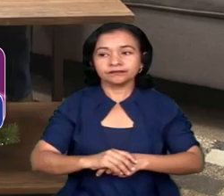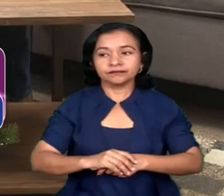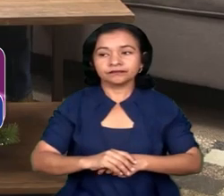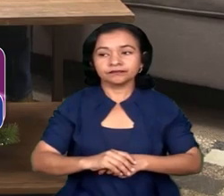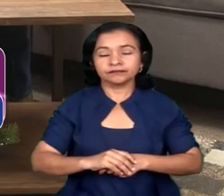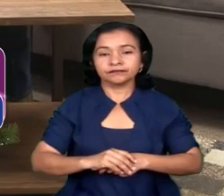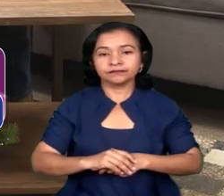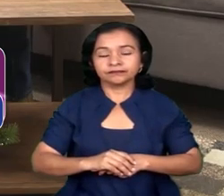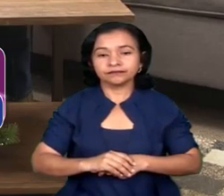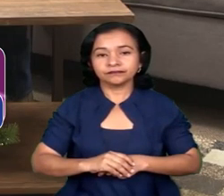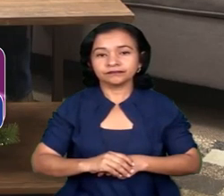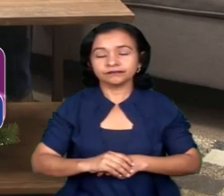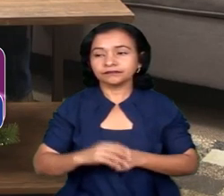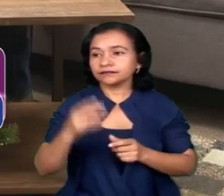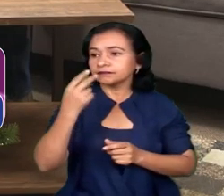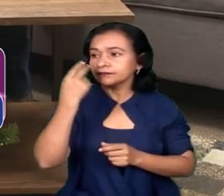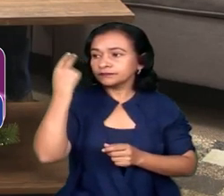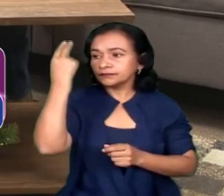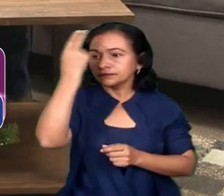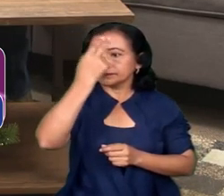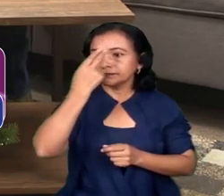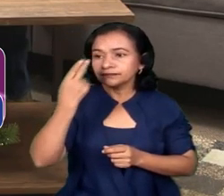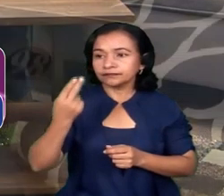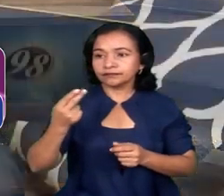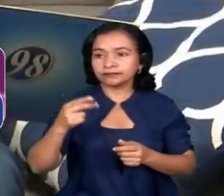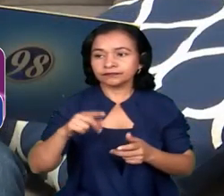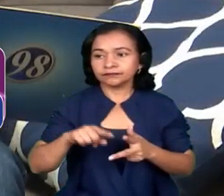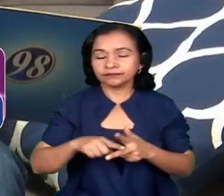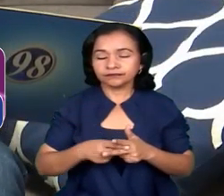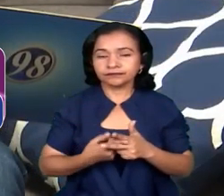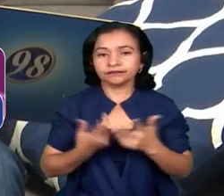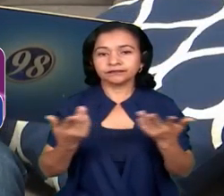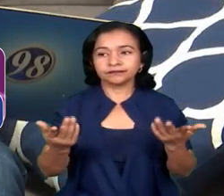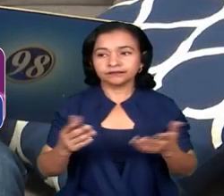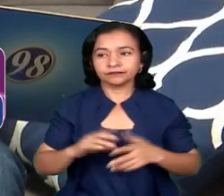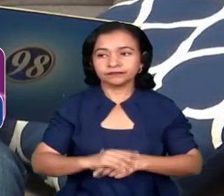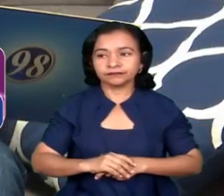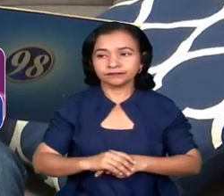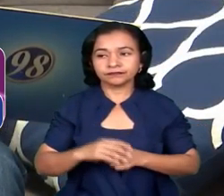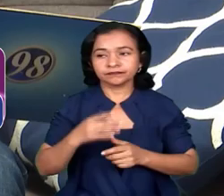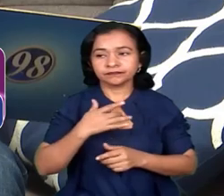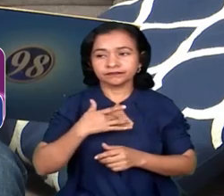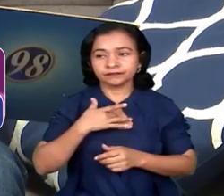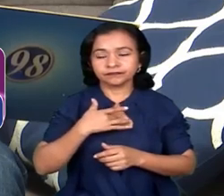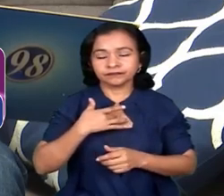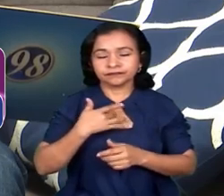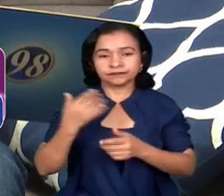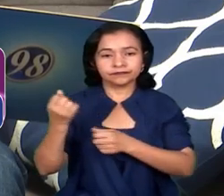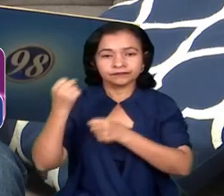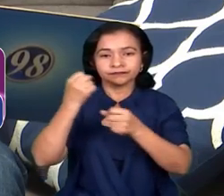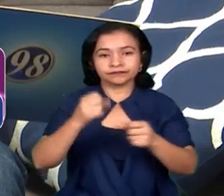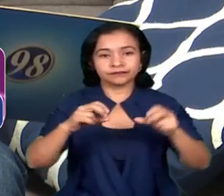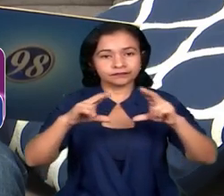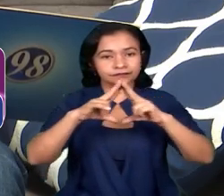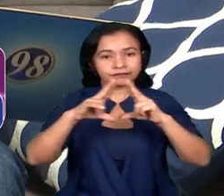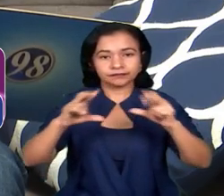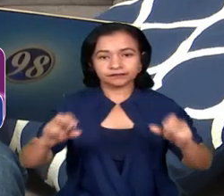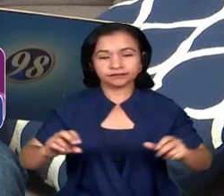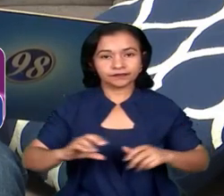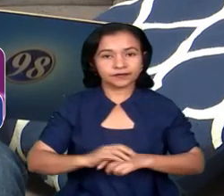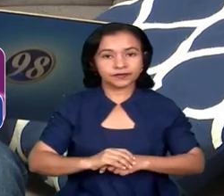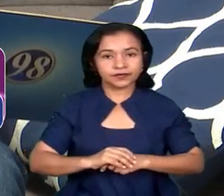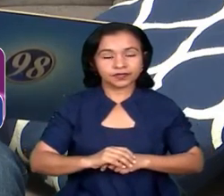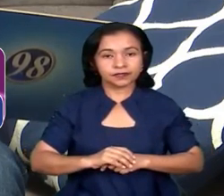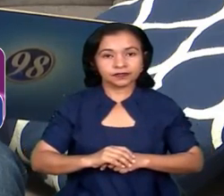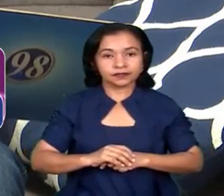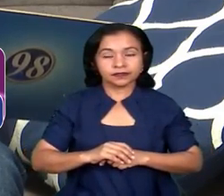es. Don Jorge, una pregunta a partir de una realidad necesaria e impuesta sobre Nicaragua. La